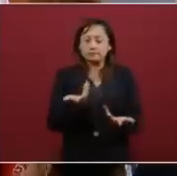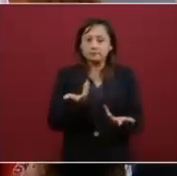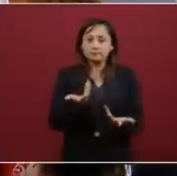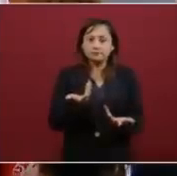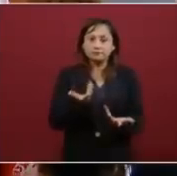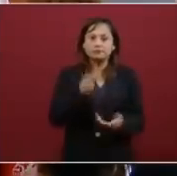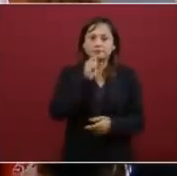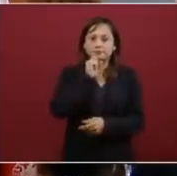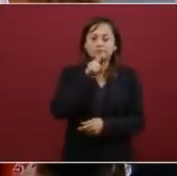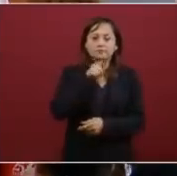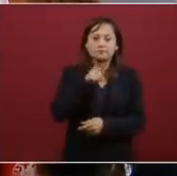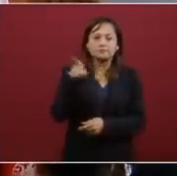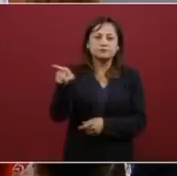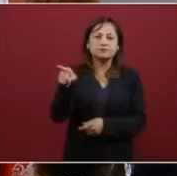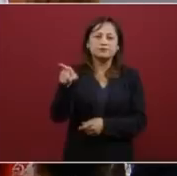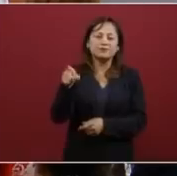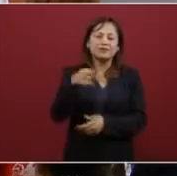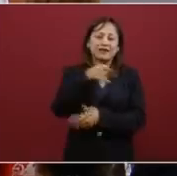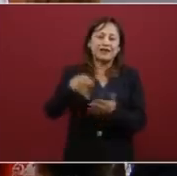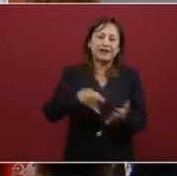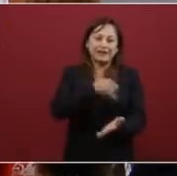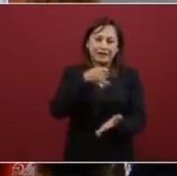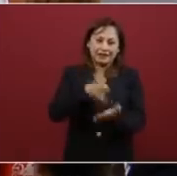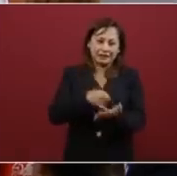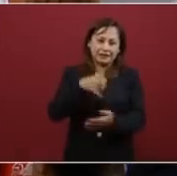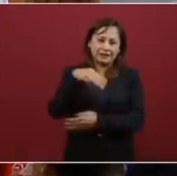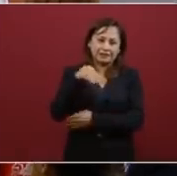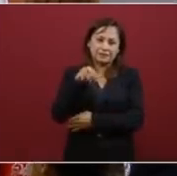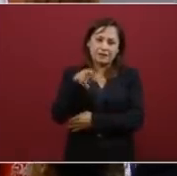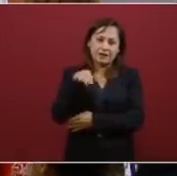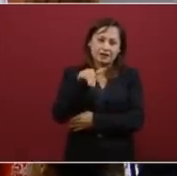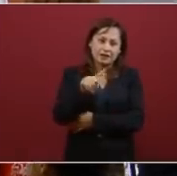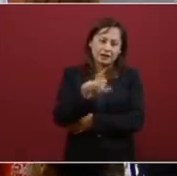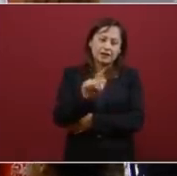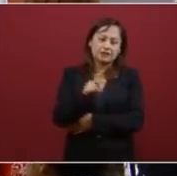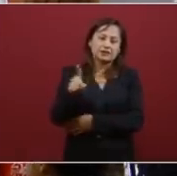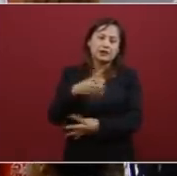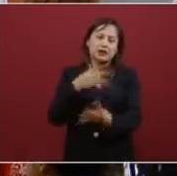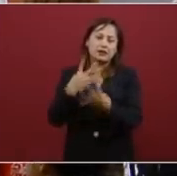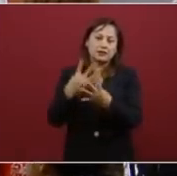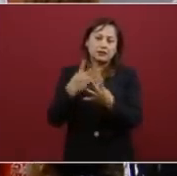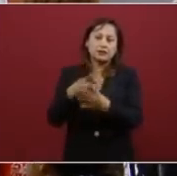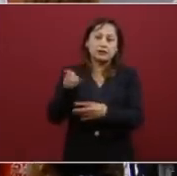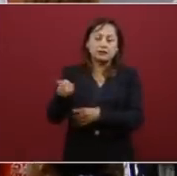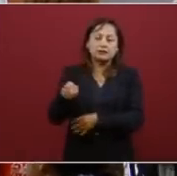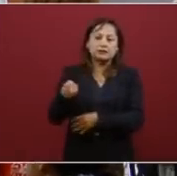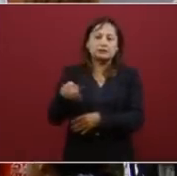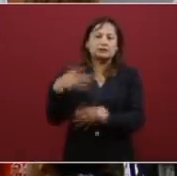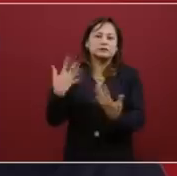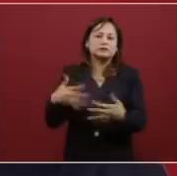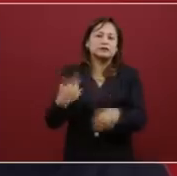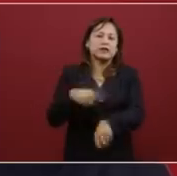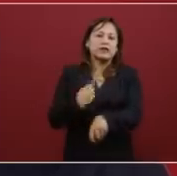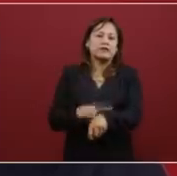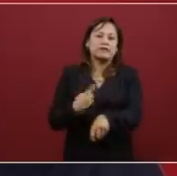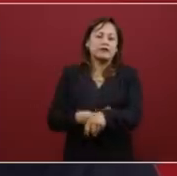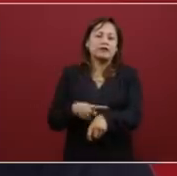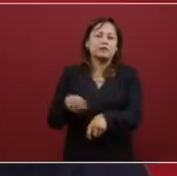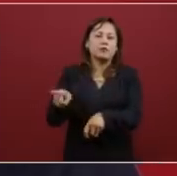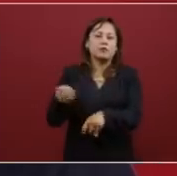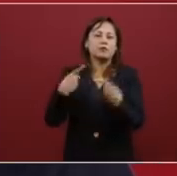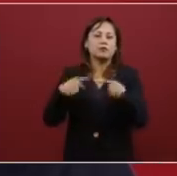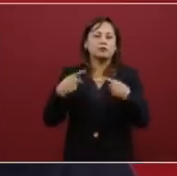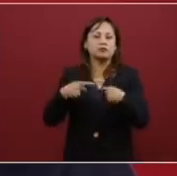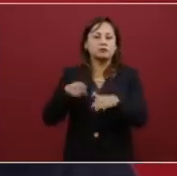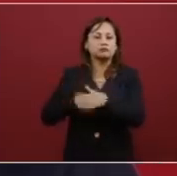de trasladar los reos, llegaron a enfermarse, y en otros penales llegaron a enfermarse los reos por recibir alimentos en estado